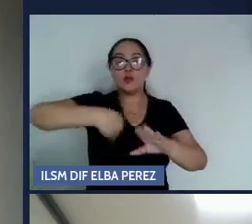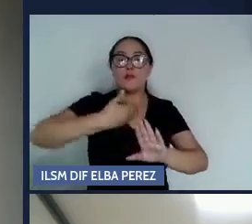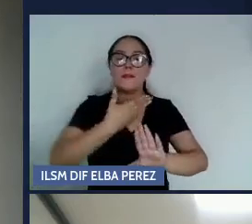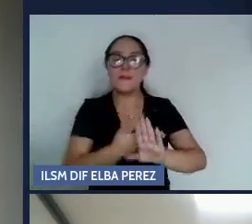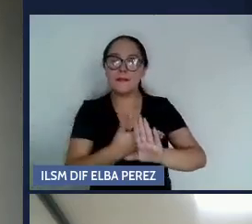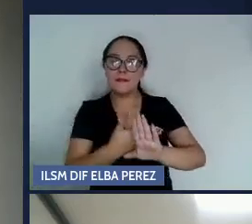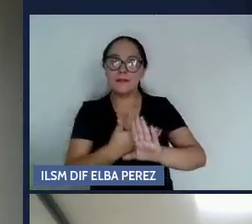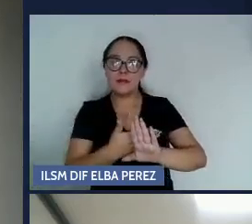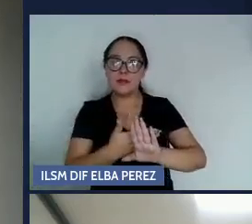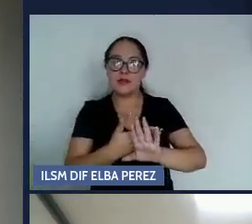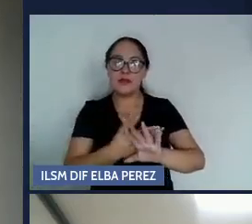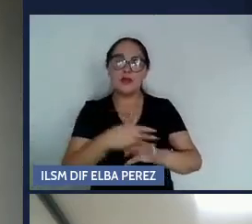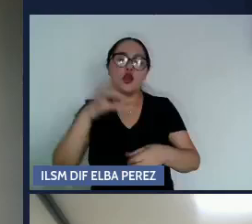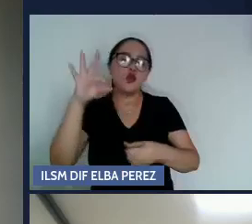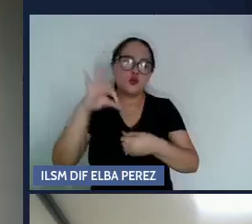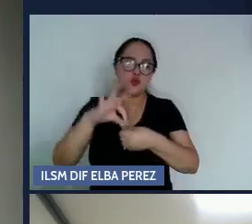voto.